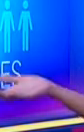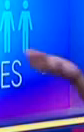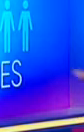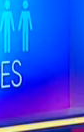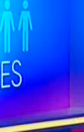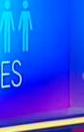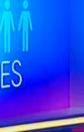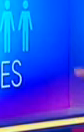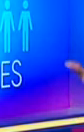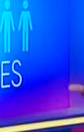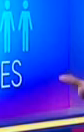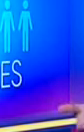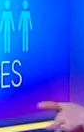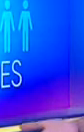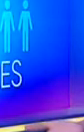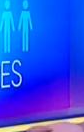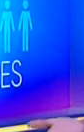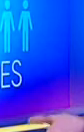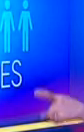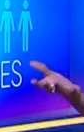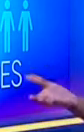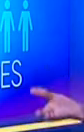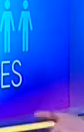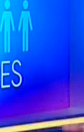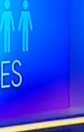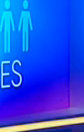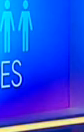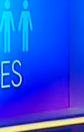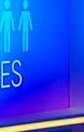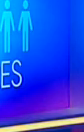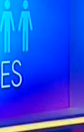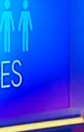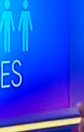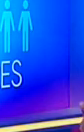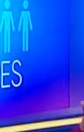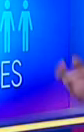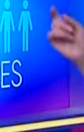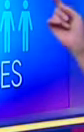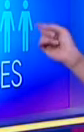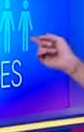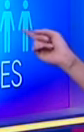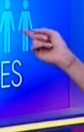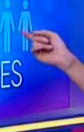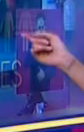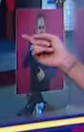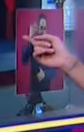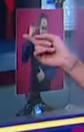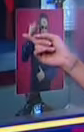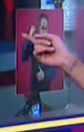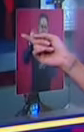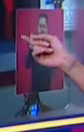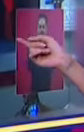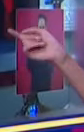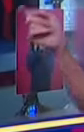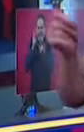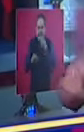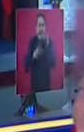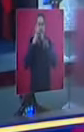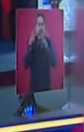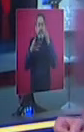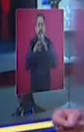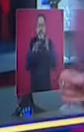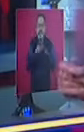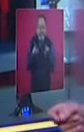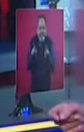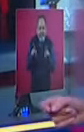si asesinan a 10 de nosotras diariamente, ¿cómo no hacerlo? ¿Cómo no sentirnos así? Y esta mañana el presidente López Obrador leyó una carta que le envió a Donald